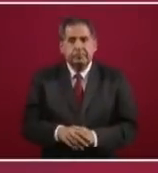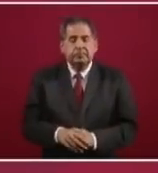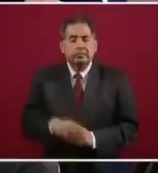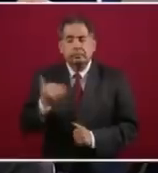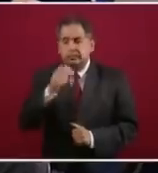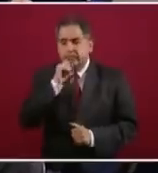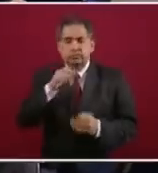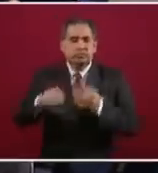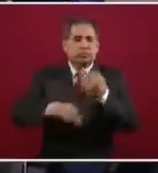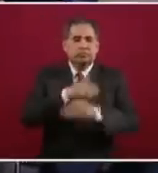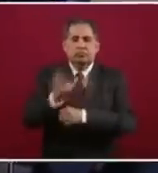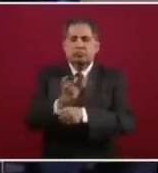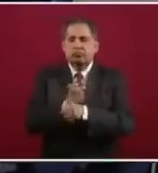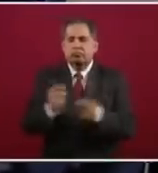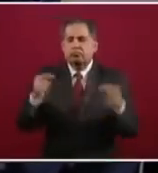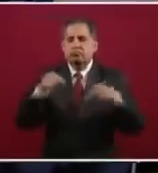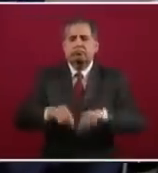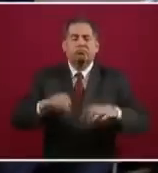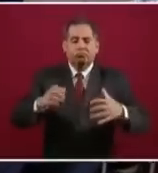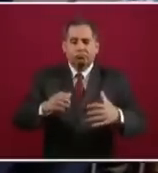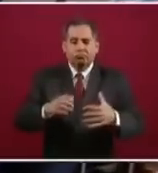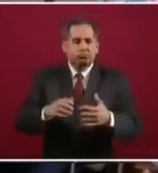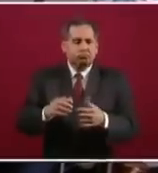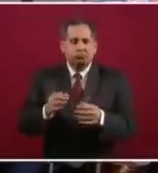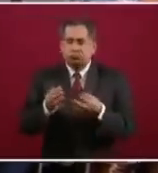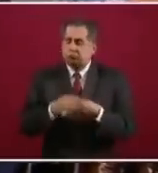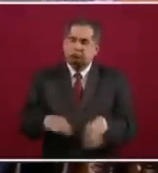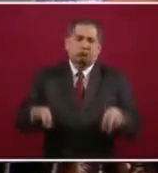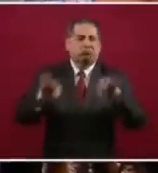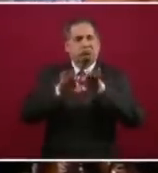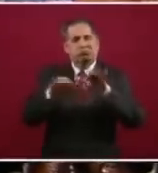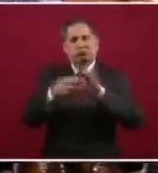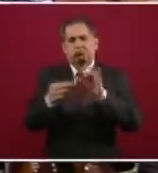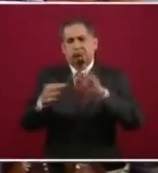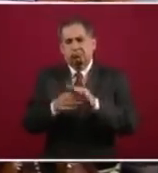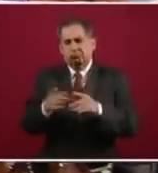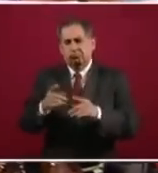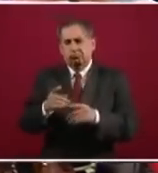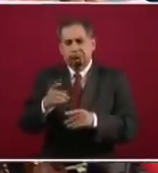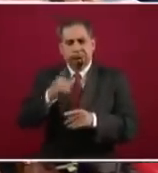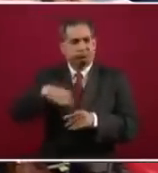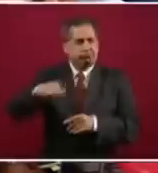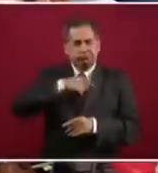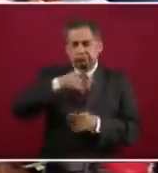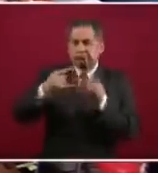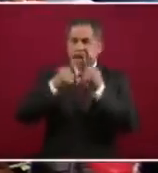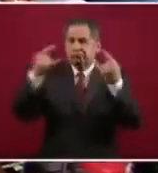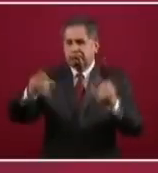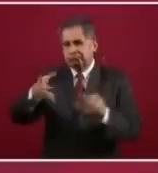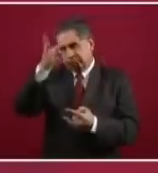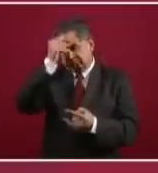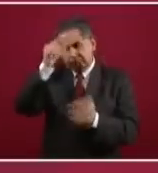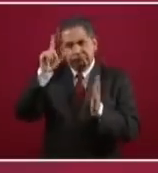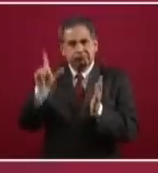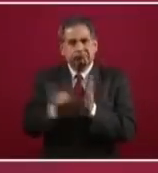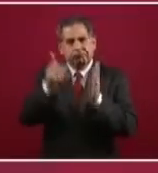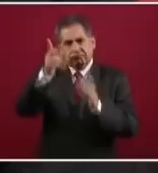Y están todos invitados, va a ser algo muy importante. Es una lección de historia.